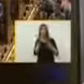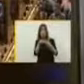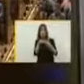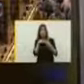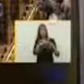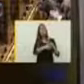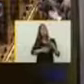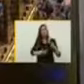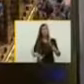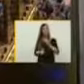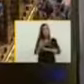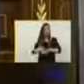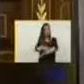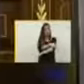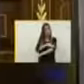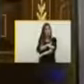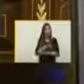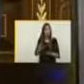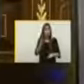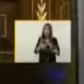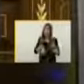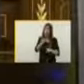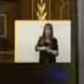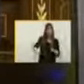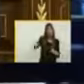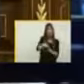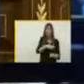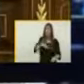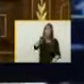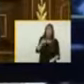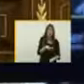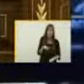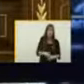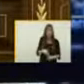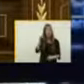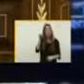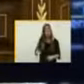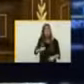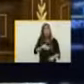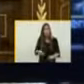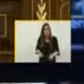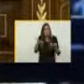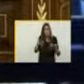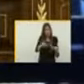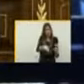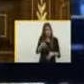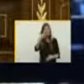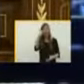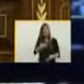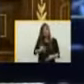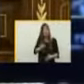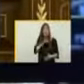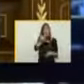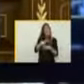que querías comentar antes, sacar a España del bloqueo institucional en el que estaba como consecuencia del resultado de las elecciones. Además, él utiliza una expresión que